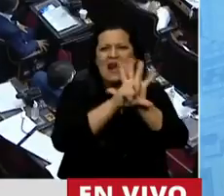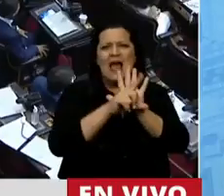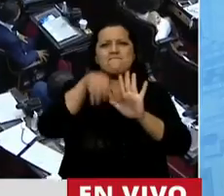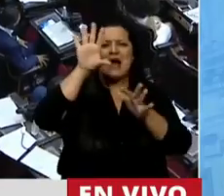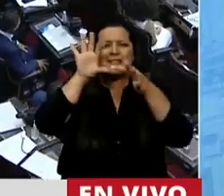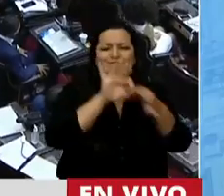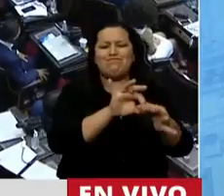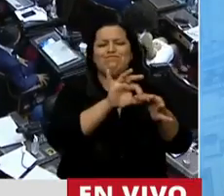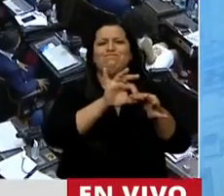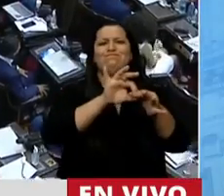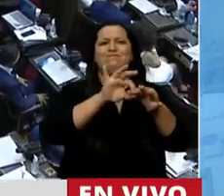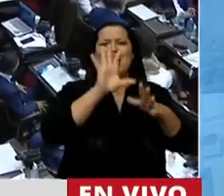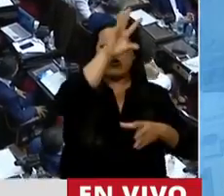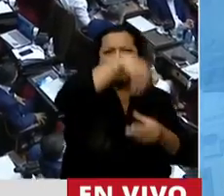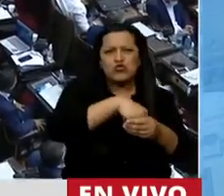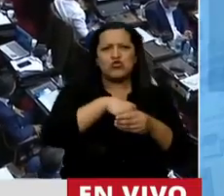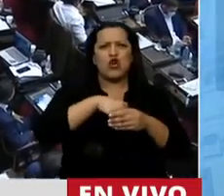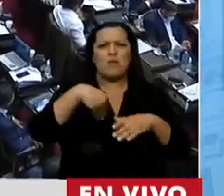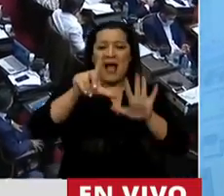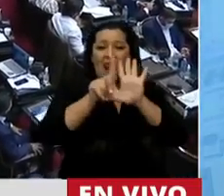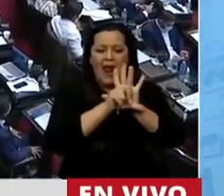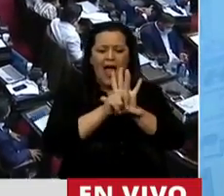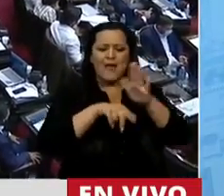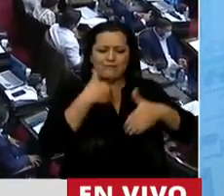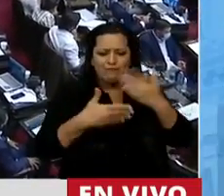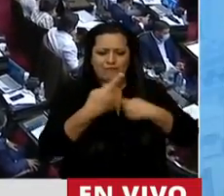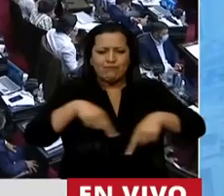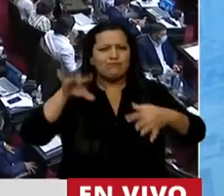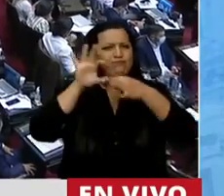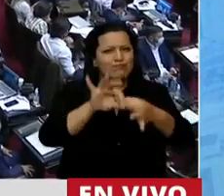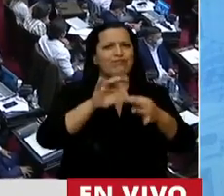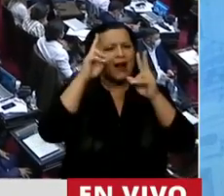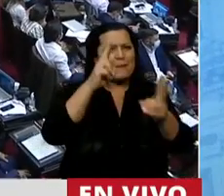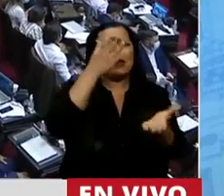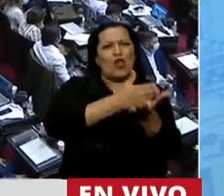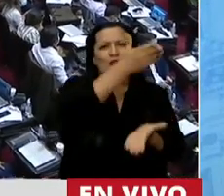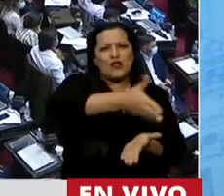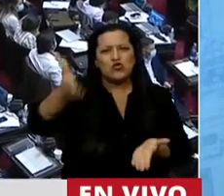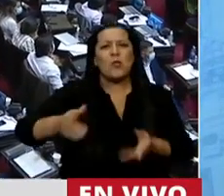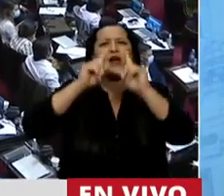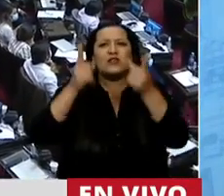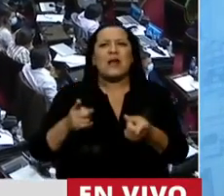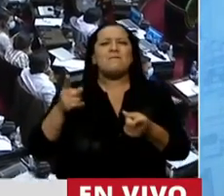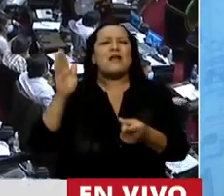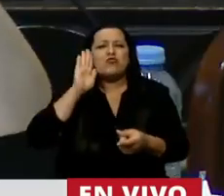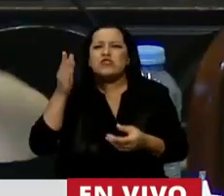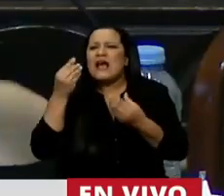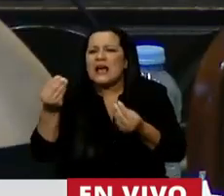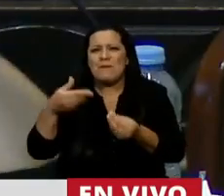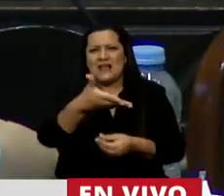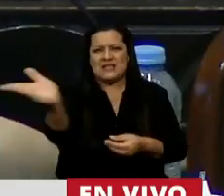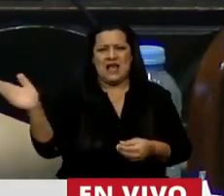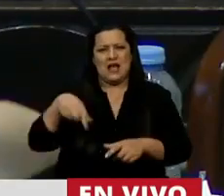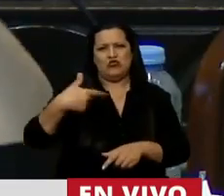inclusión, que estén vinculadas a profundizar derechos humanos y que estén vinculadas siempre a escuchar lo que está pasando afuera.